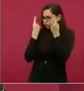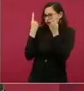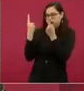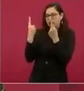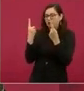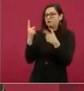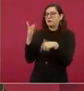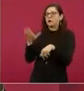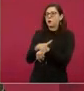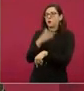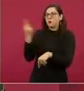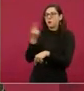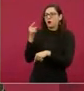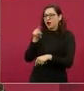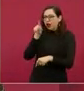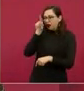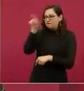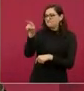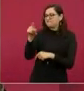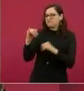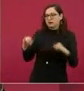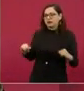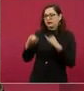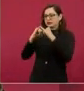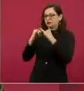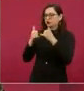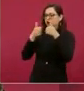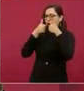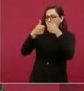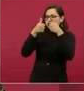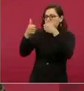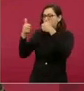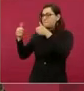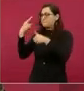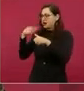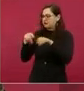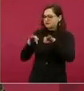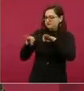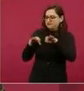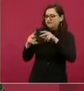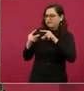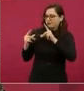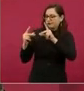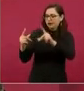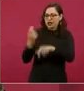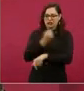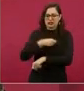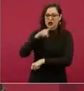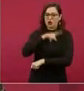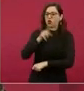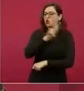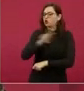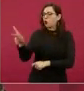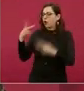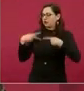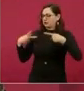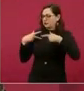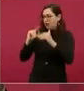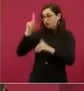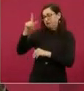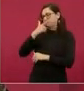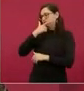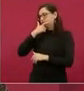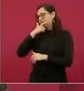instituciones que más habían hecho por acabar con la desigualdad y atender la seguridad social de la población